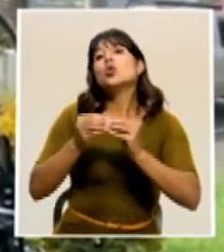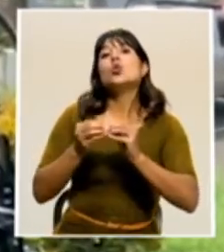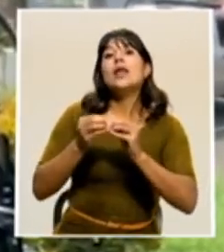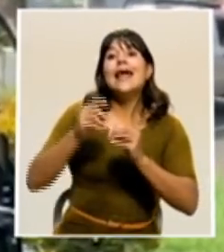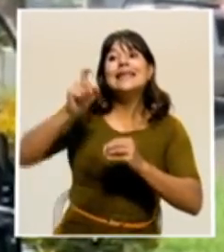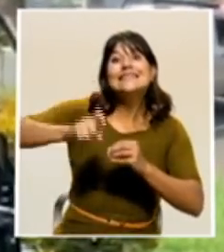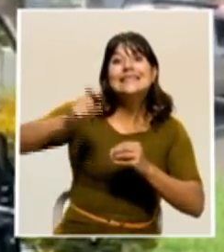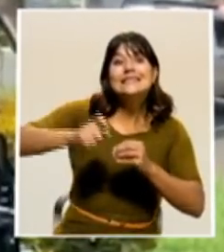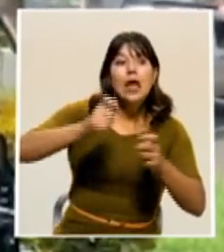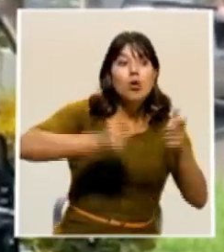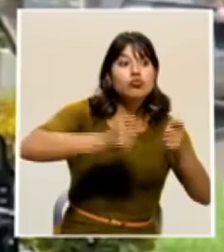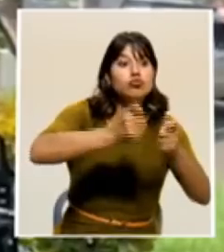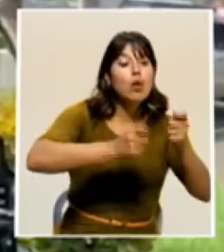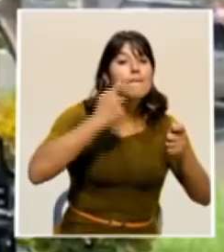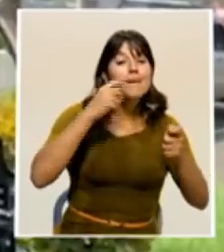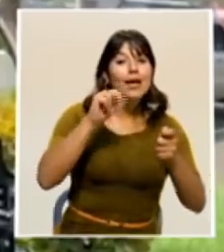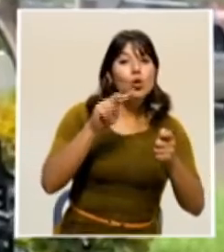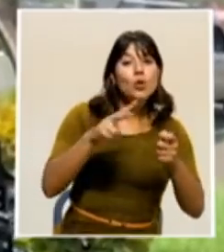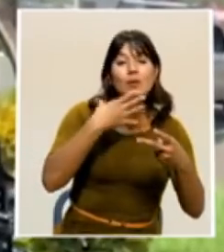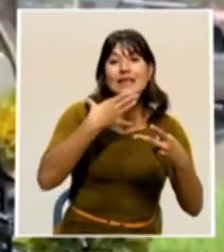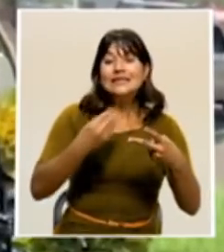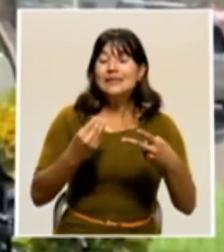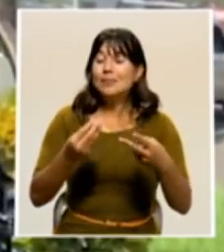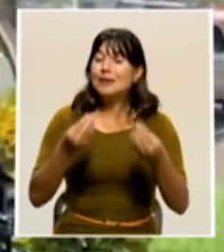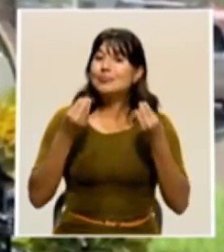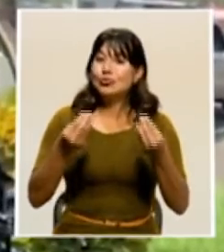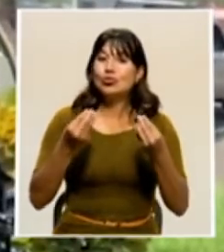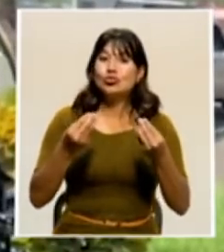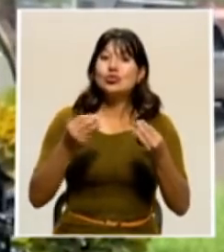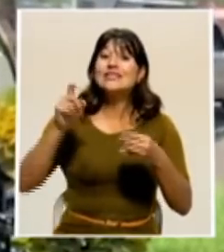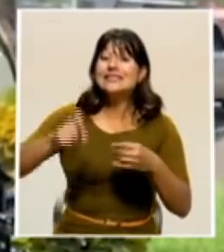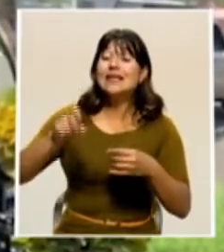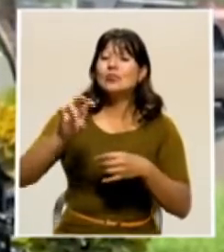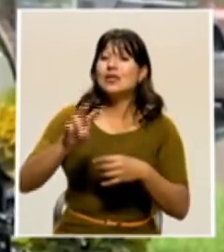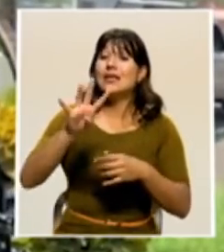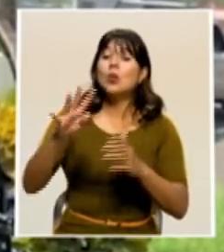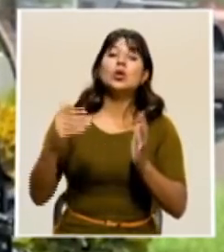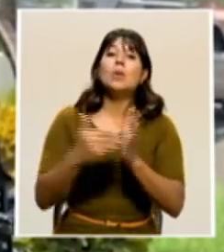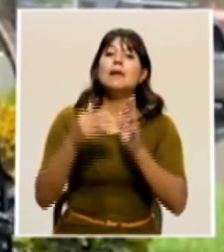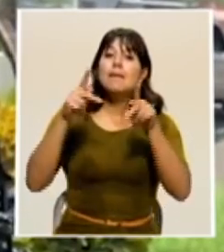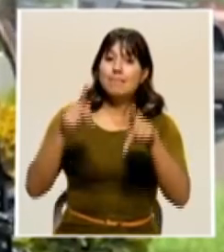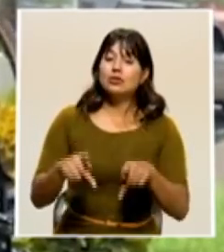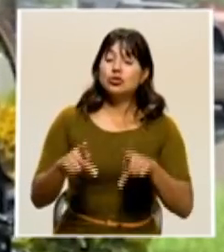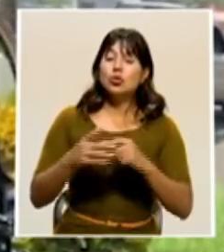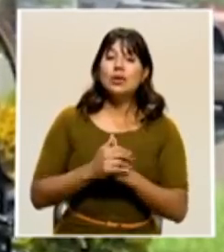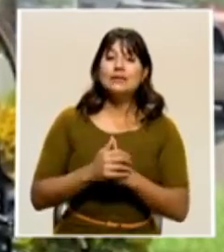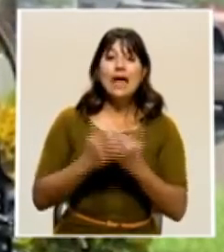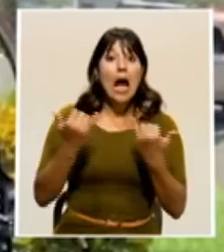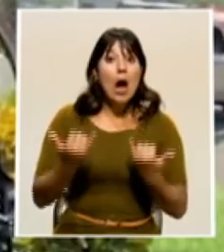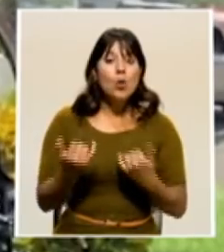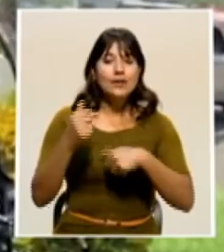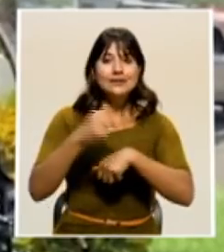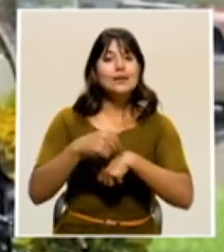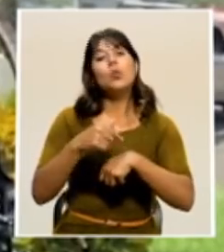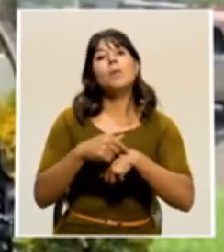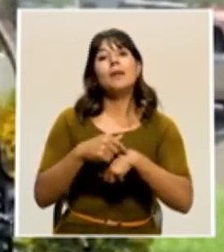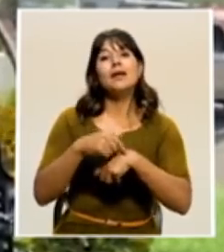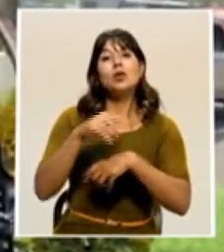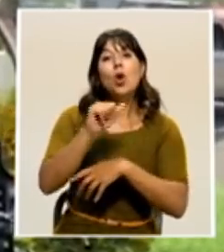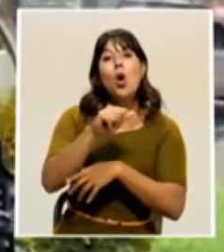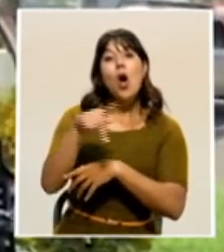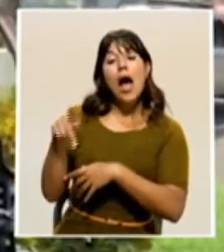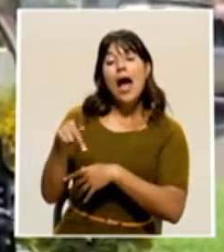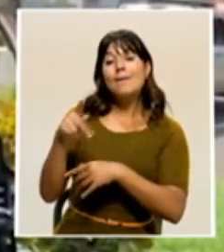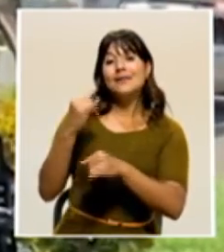grande. Podríamos pensar que estaríamos requiriendo alrededor de 74,000 personas. En este momento la plataforma del Instituto del Café